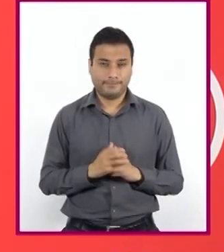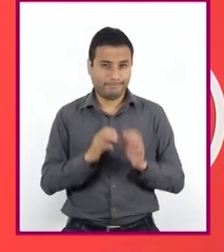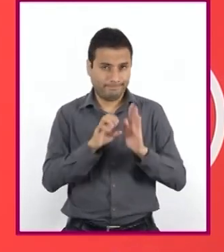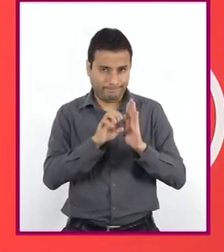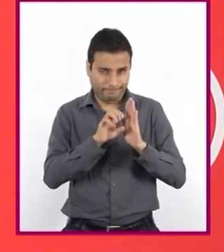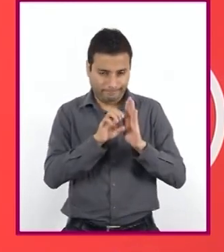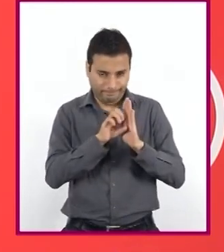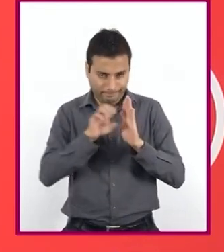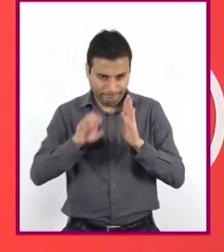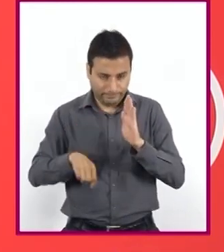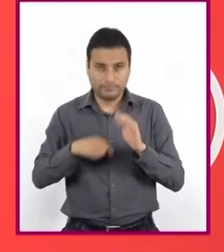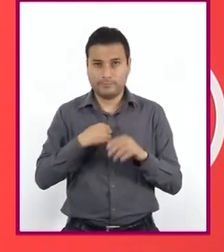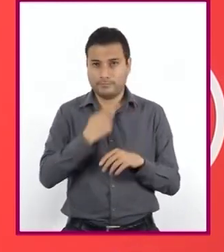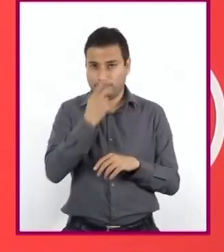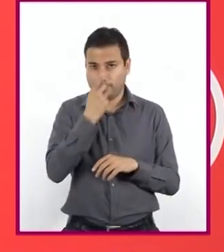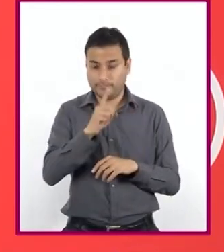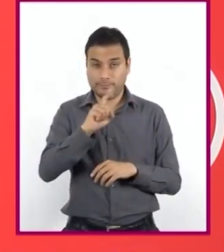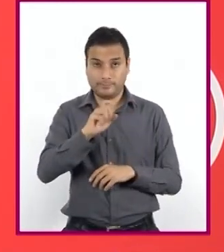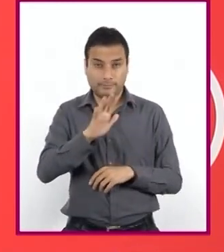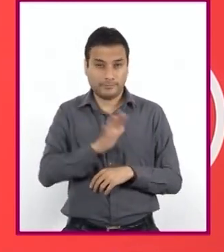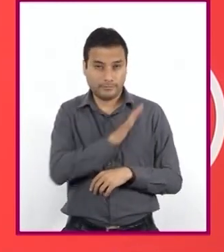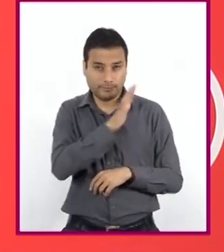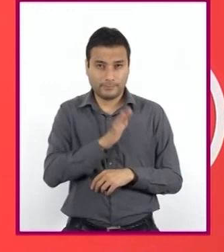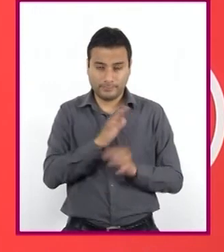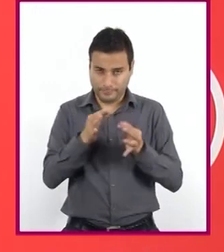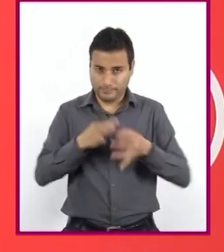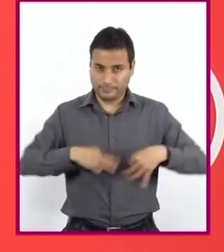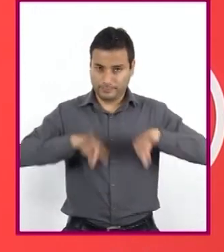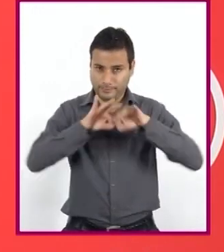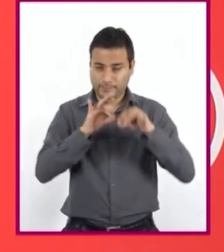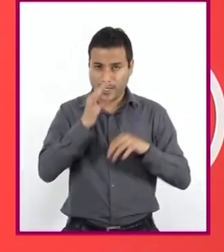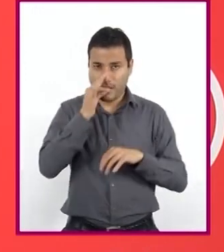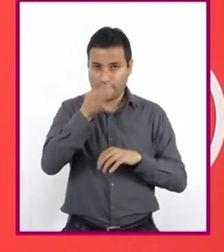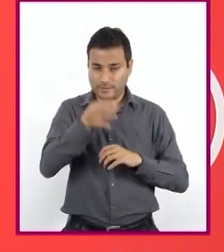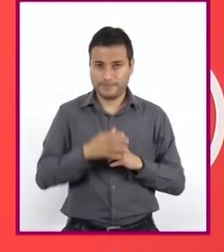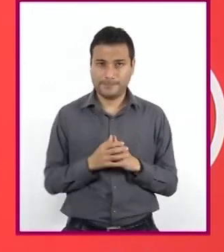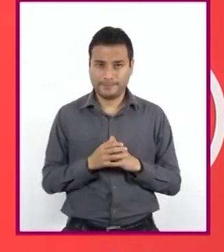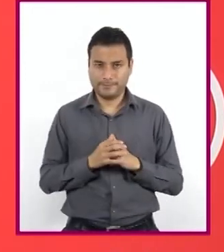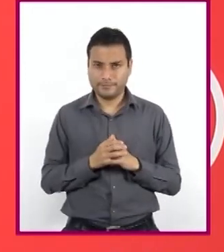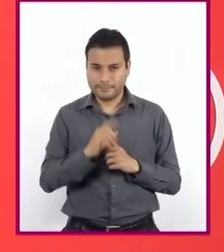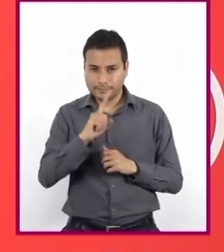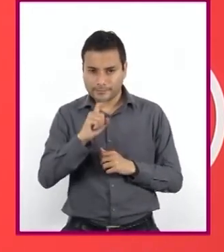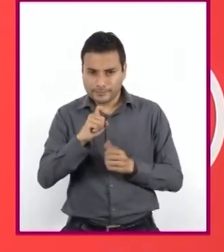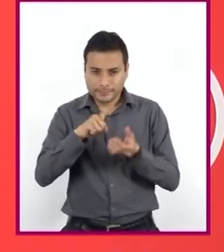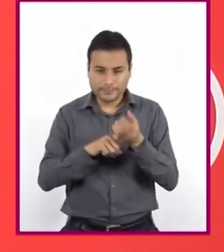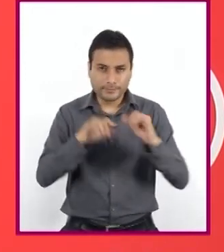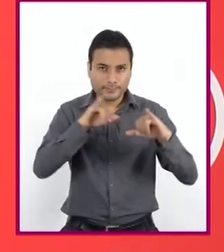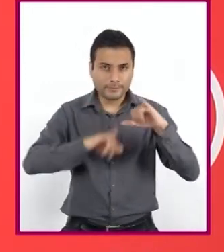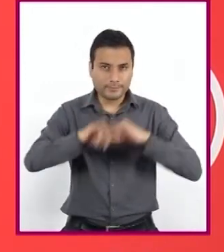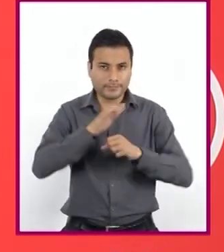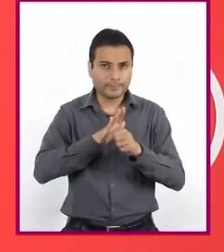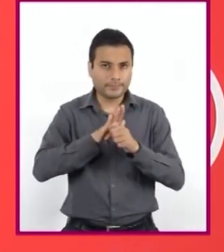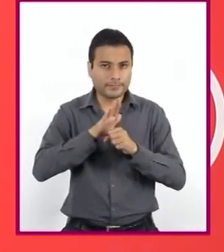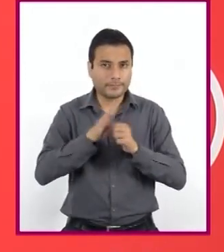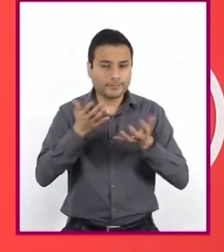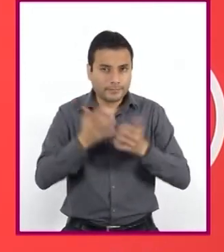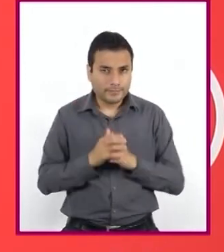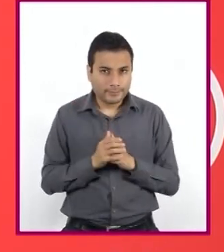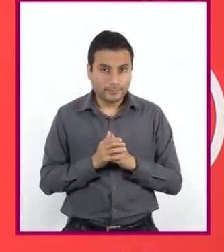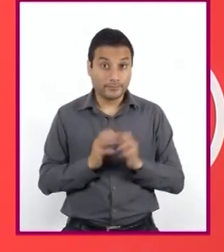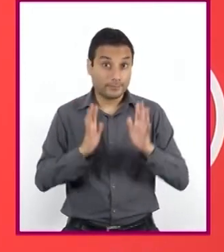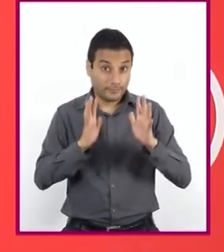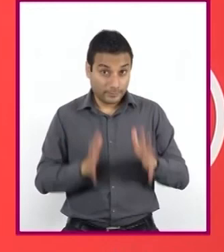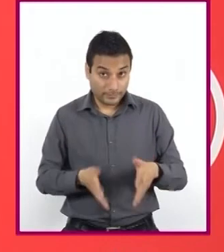calidad del agua, es necesario puntualizar qué tipo de sustancia contiene, ya sea suspendida o